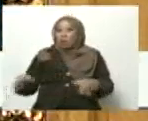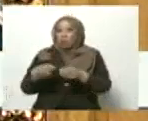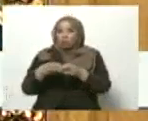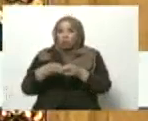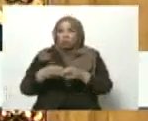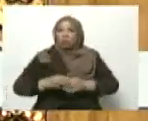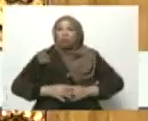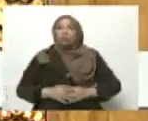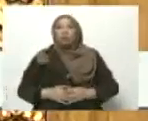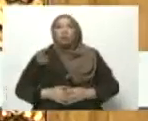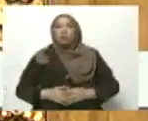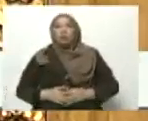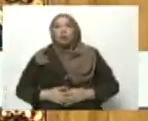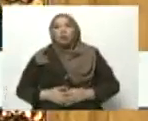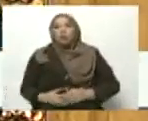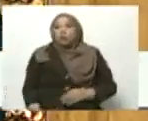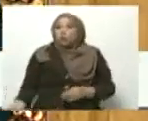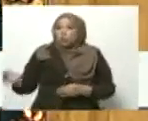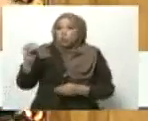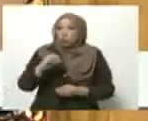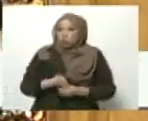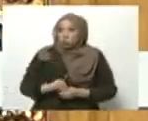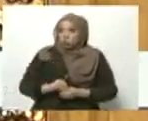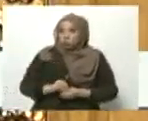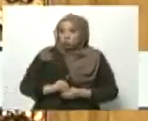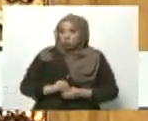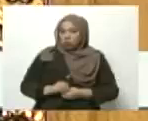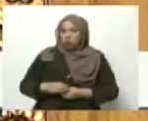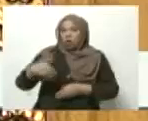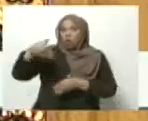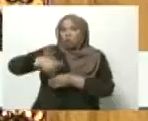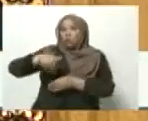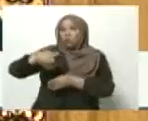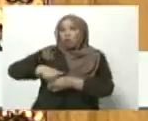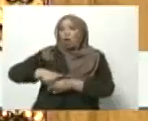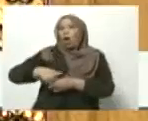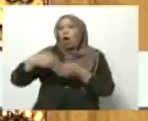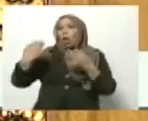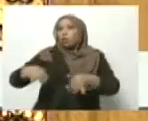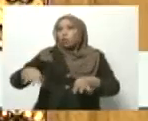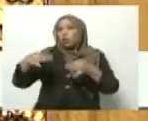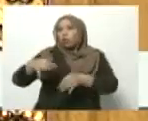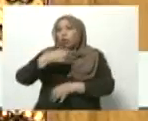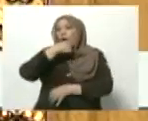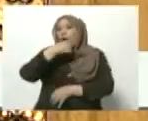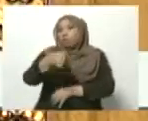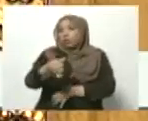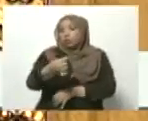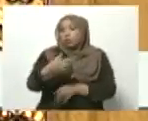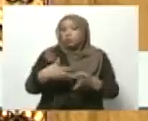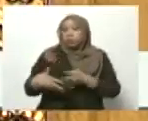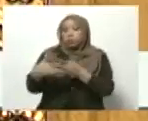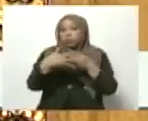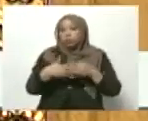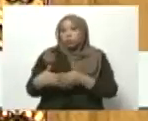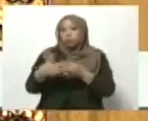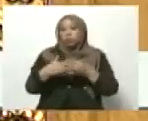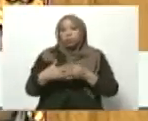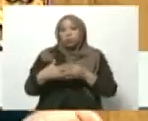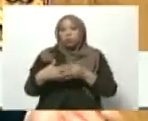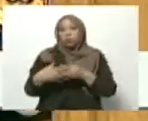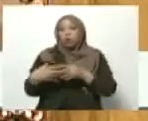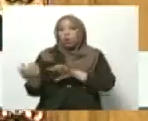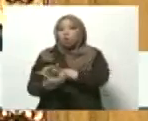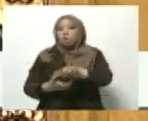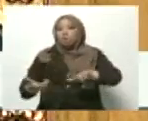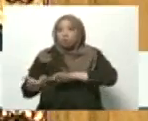eléctrico era para otra vez degradar las condiciones de vida, generar el caos interno, facilitar un conflicto